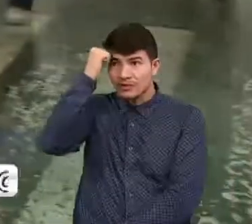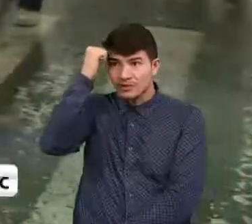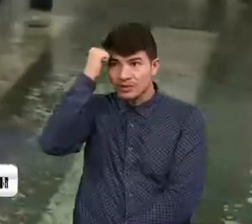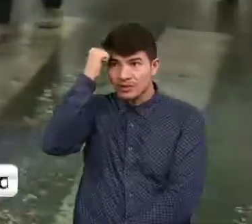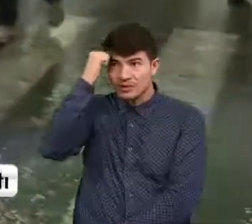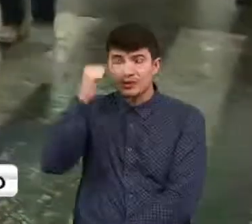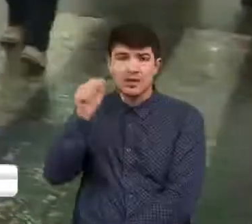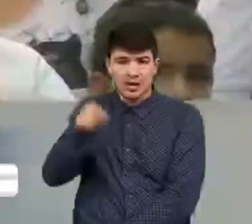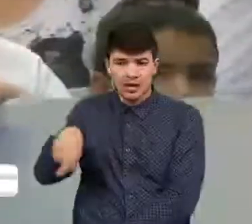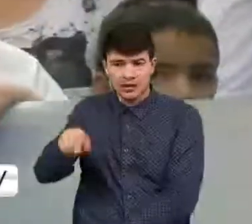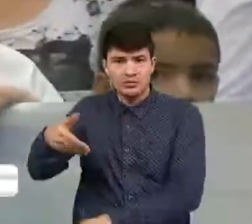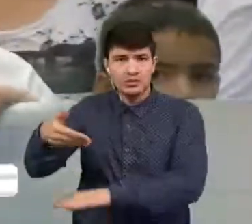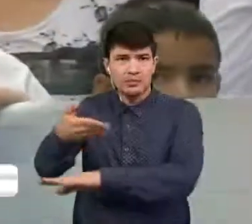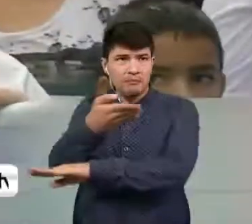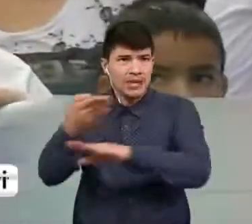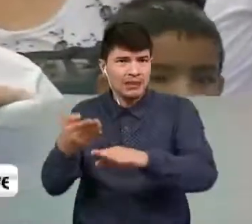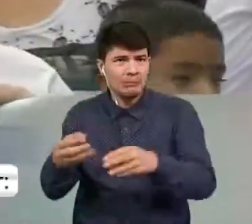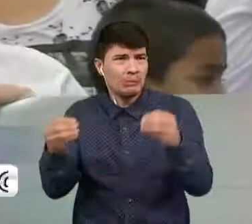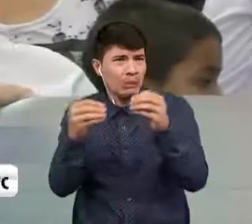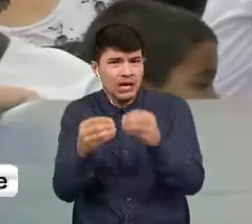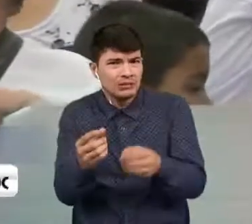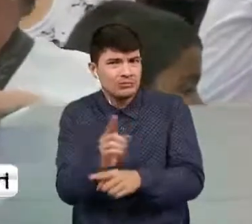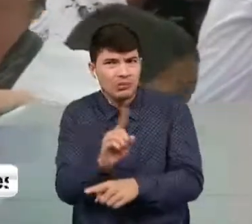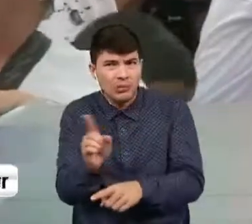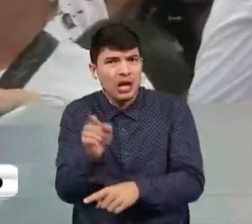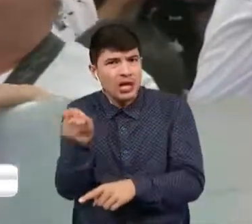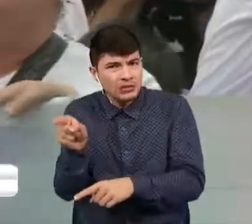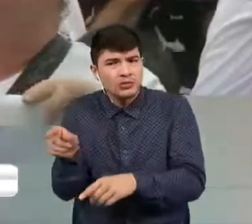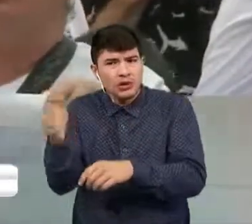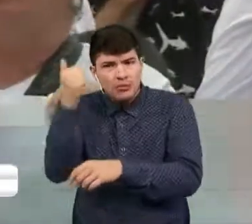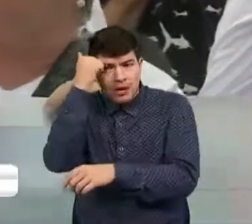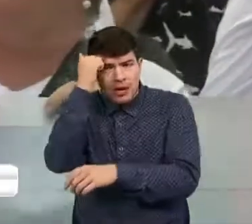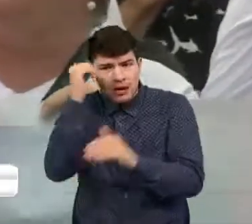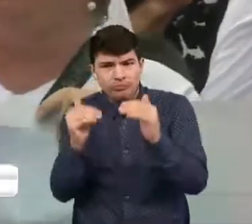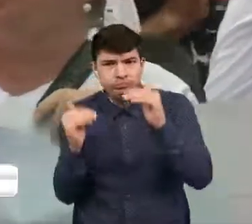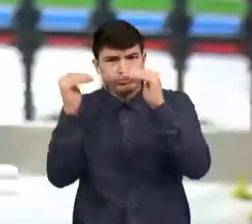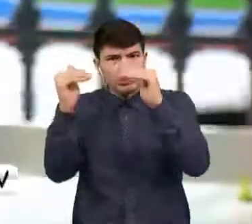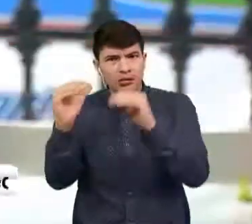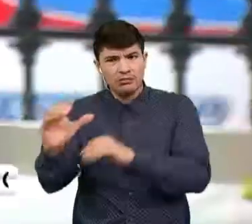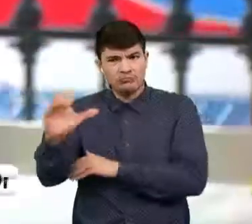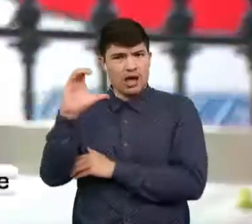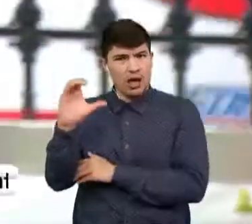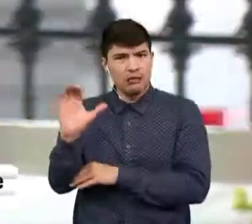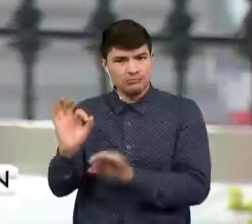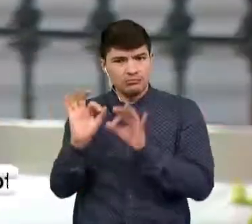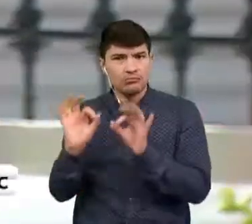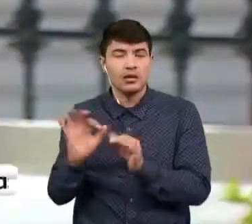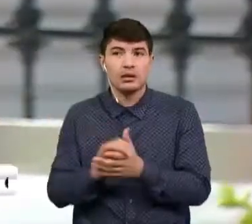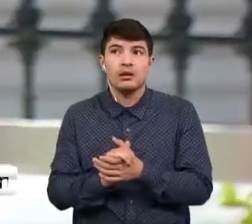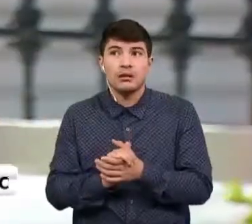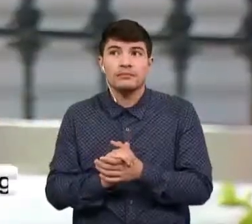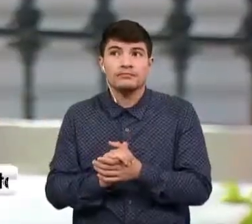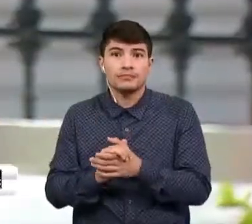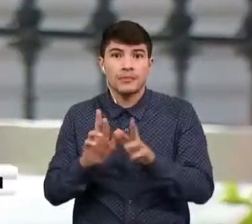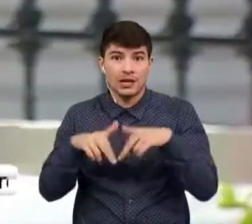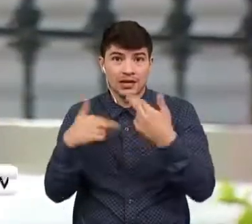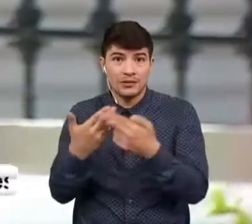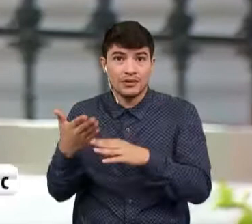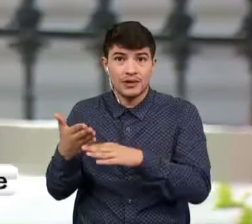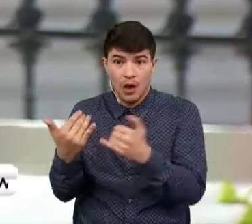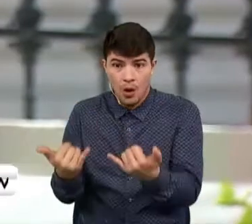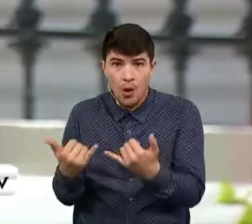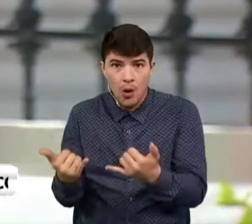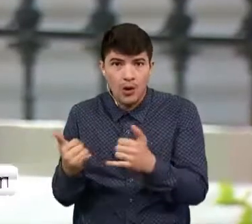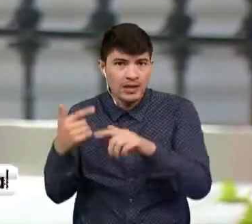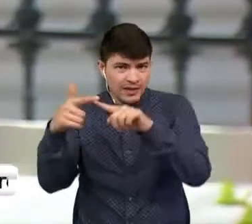lo que ellos exigen no es mucho lo que ellos exigen es su nivelación salarial en las reuniones llevadas a cabo el día de hoy